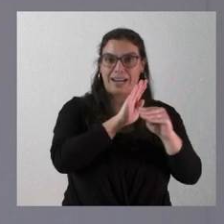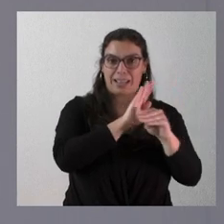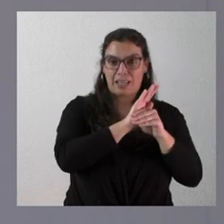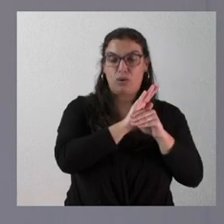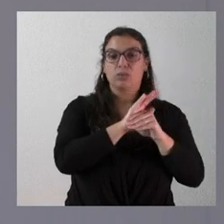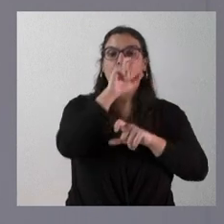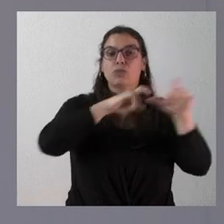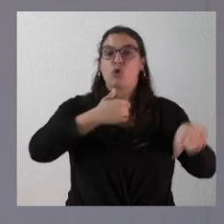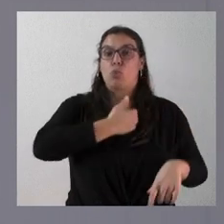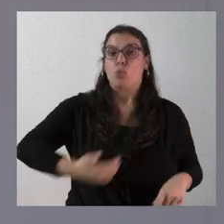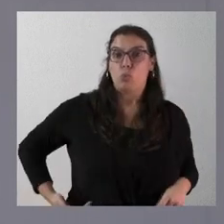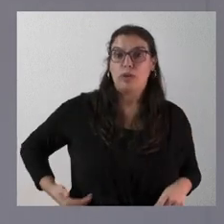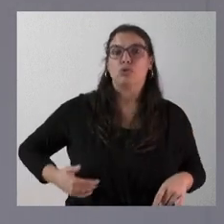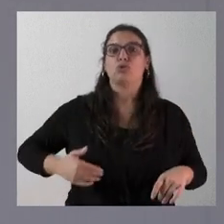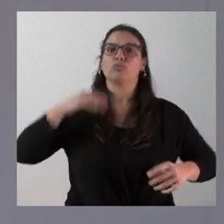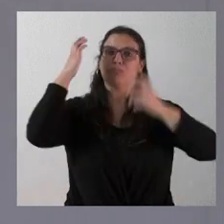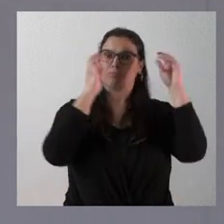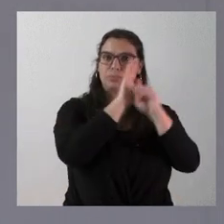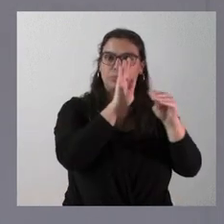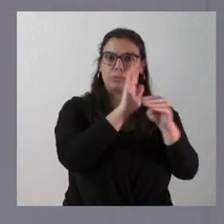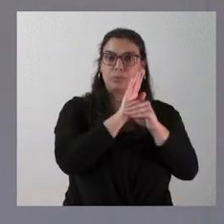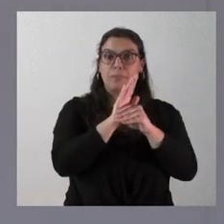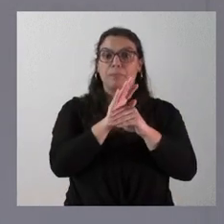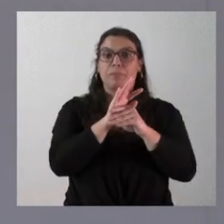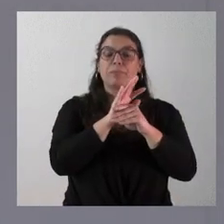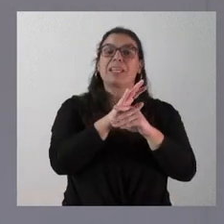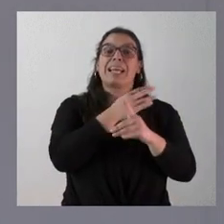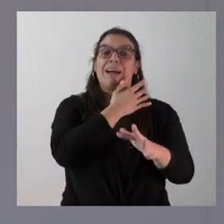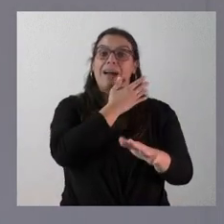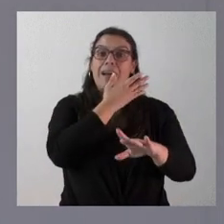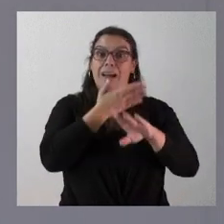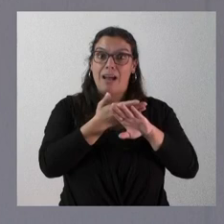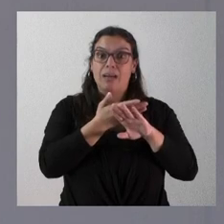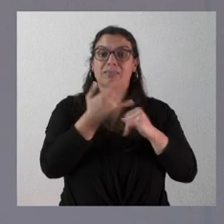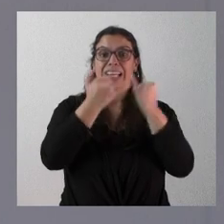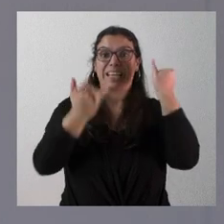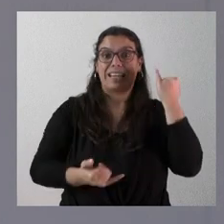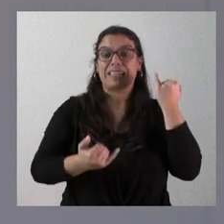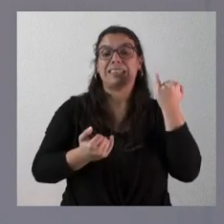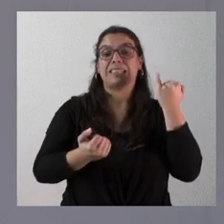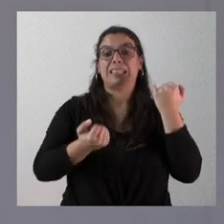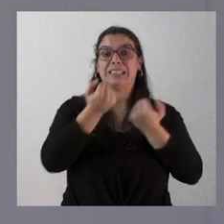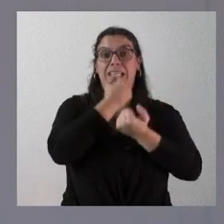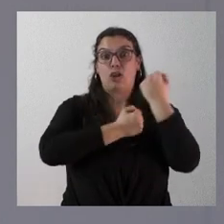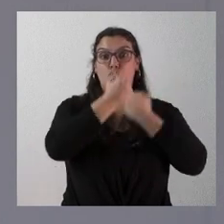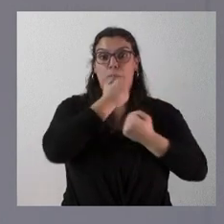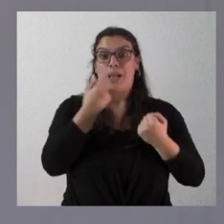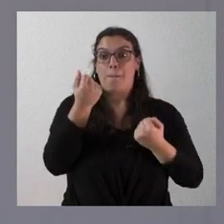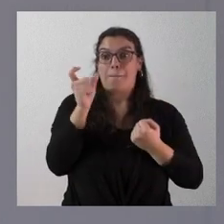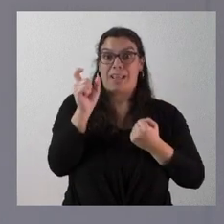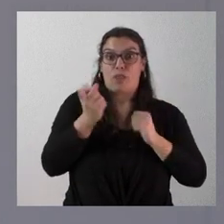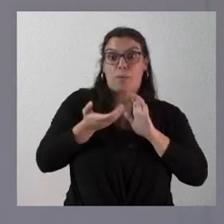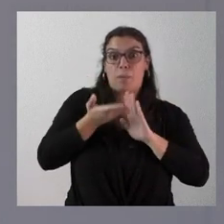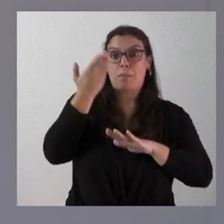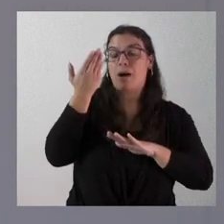de explotaciones ganaderas que no han sido beneficiadas en este contexto de crisis de su vida de precio como consecuencia de los fondos